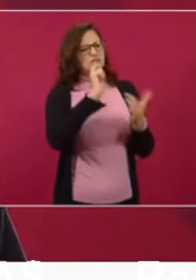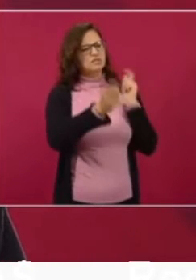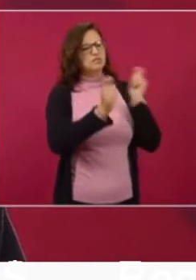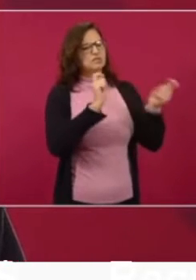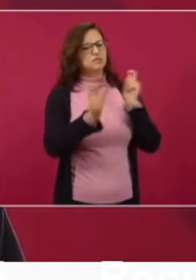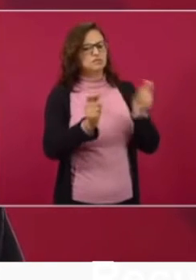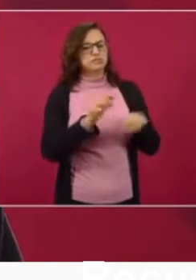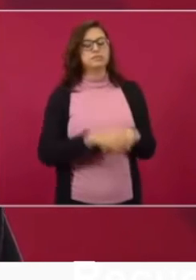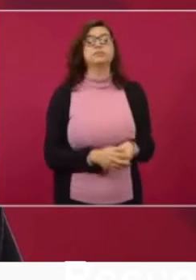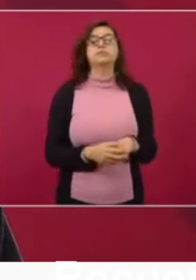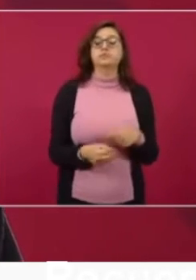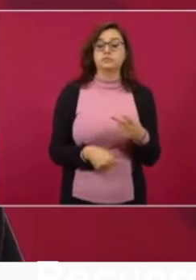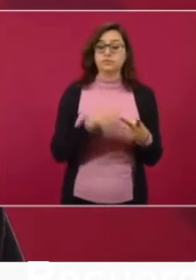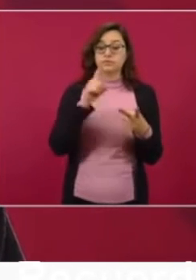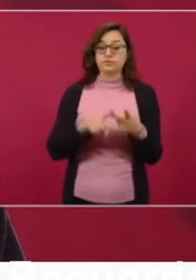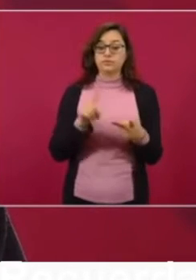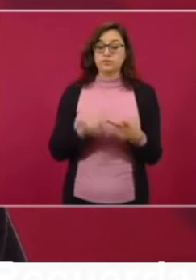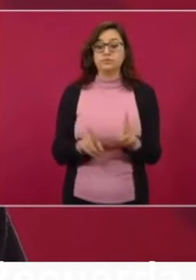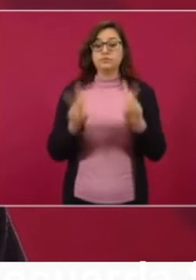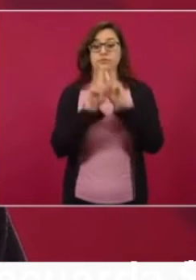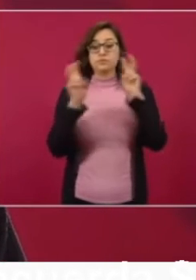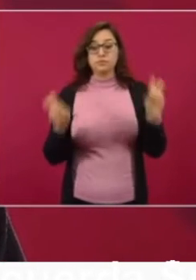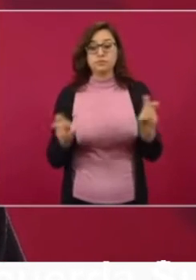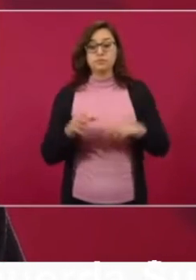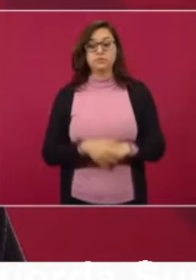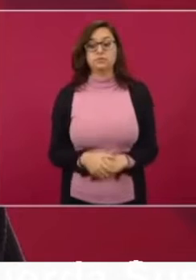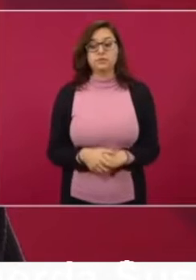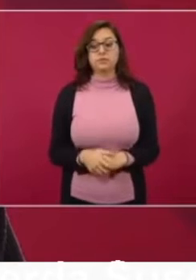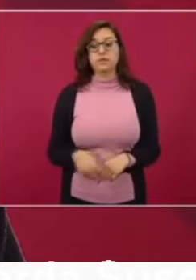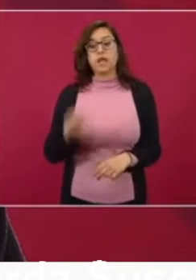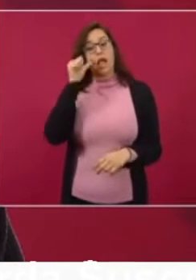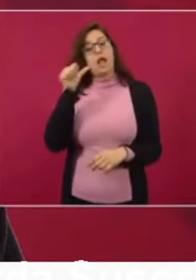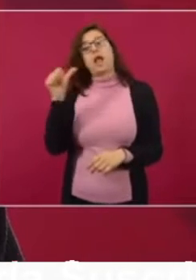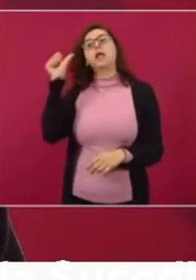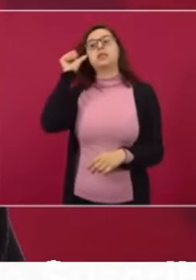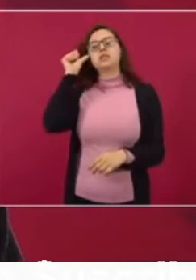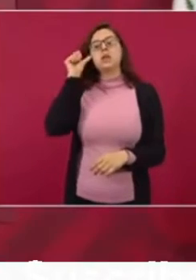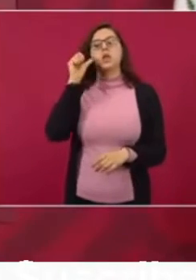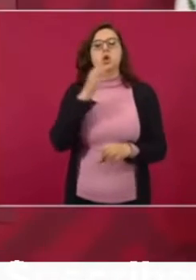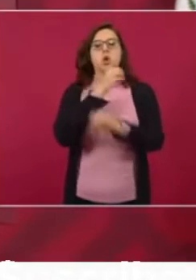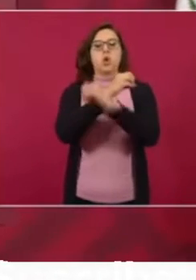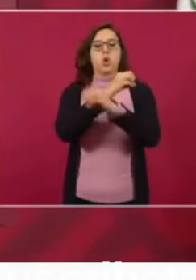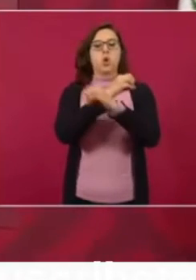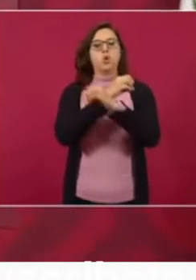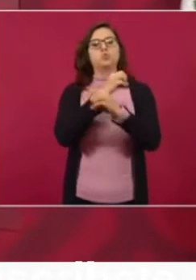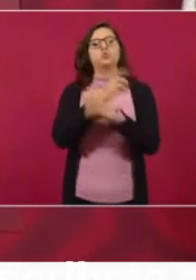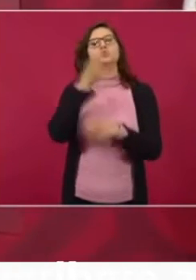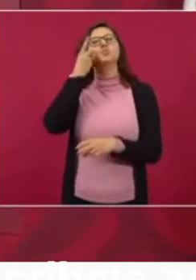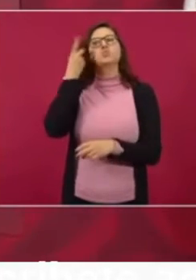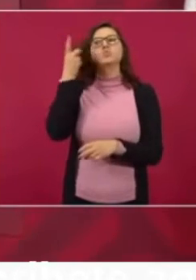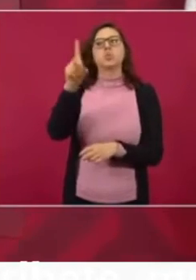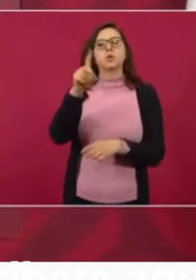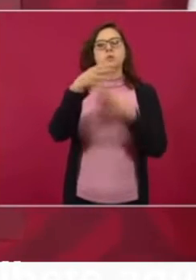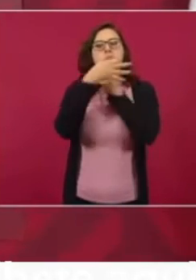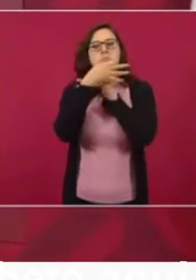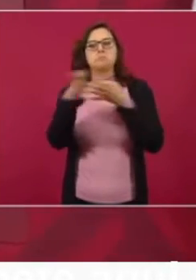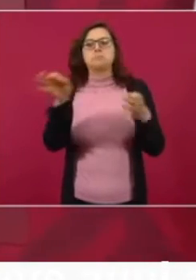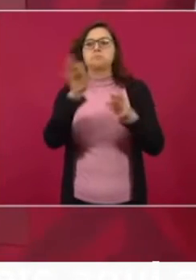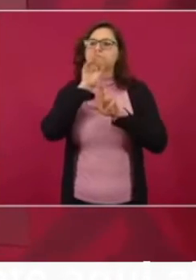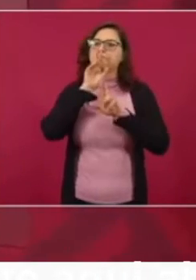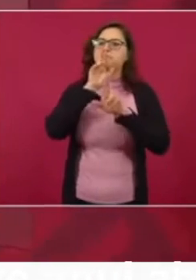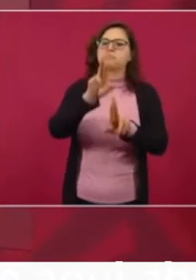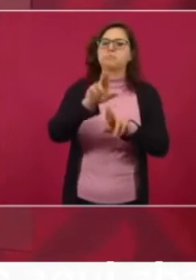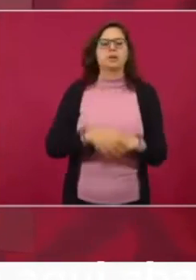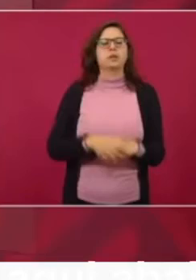los dueños del oxxo sobre las tarifas eléctricas entonces vamos a dar también una respuesta sobre